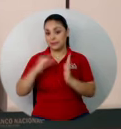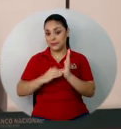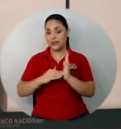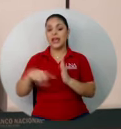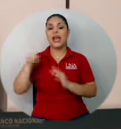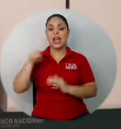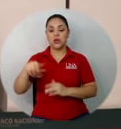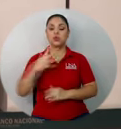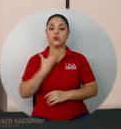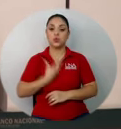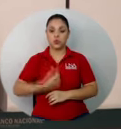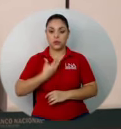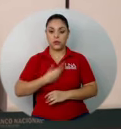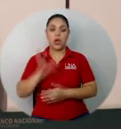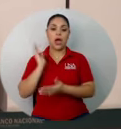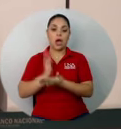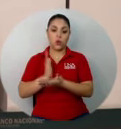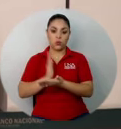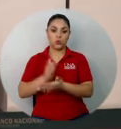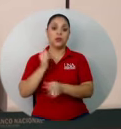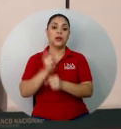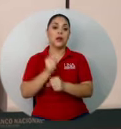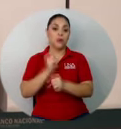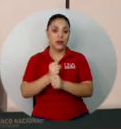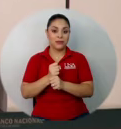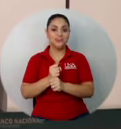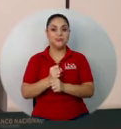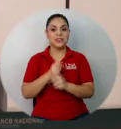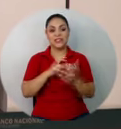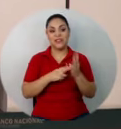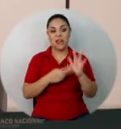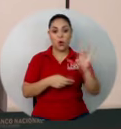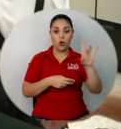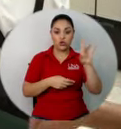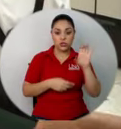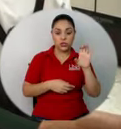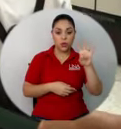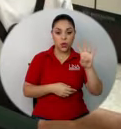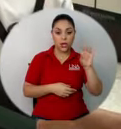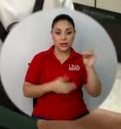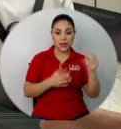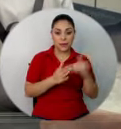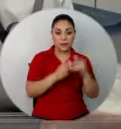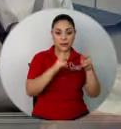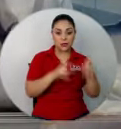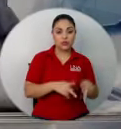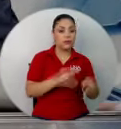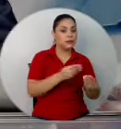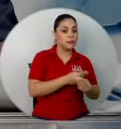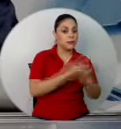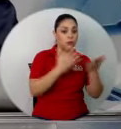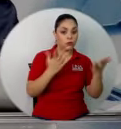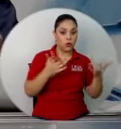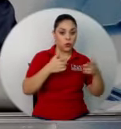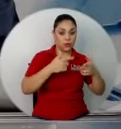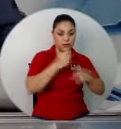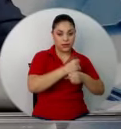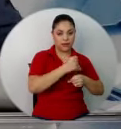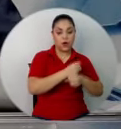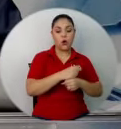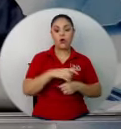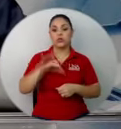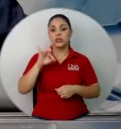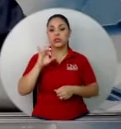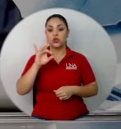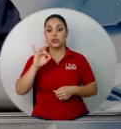1.546.000 han sido víctimas de acoso laboral, de las cuales 841.000 personas son del sector público